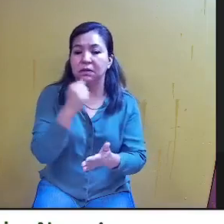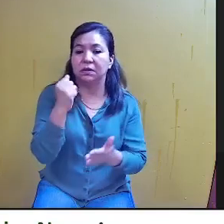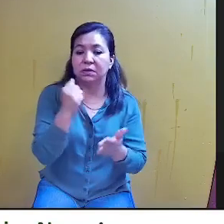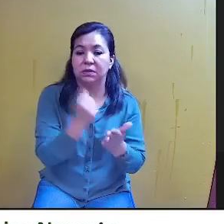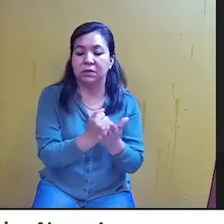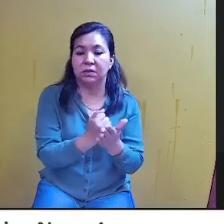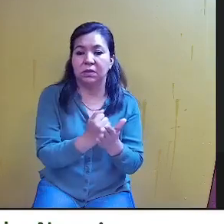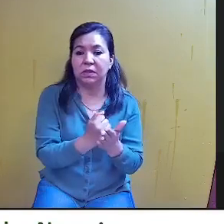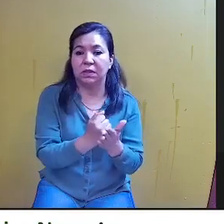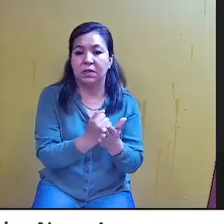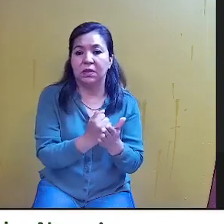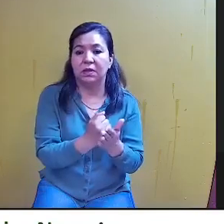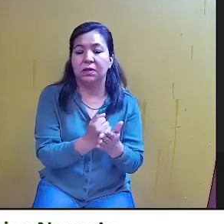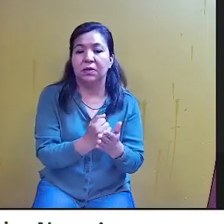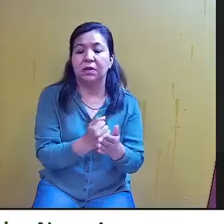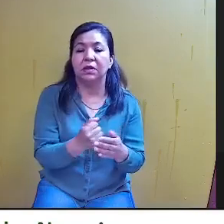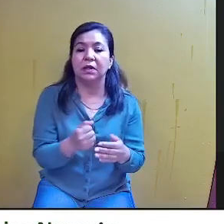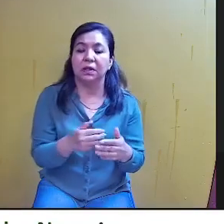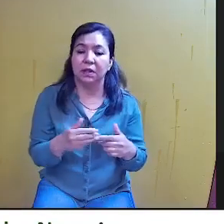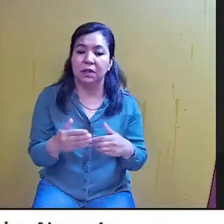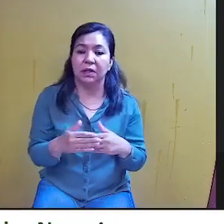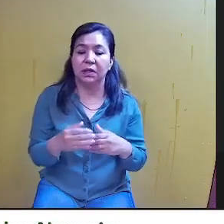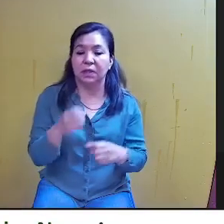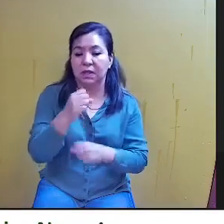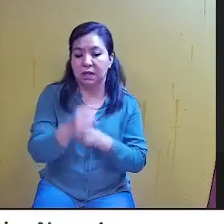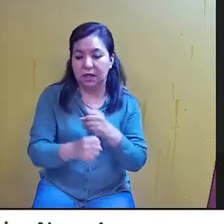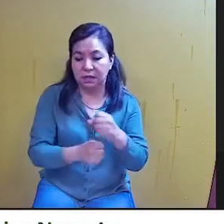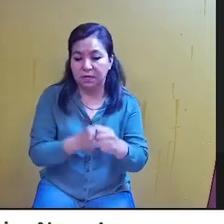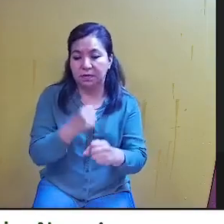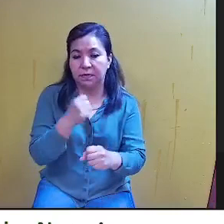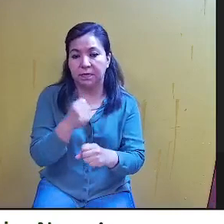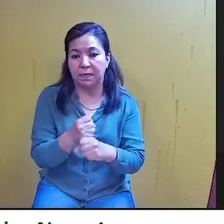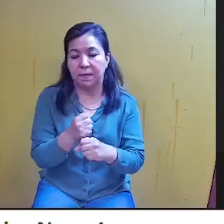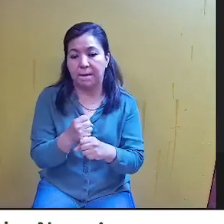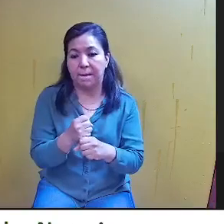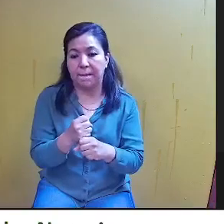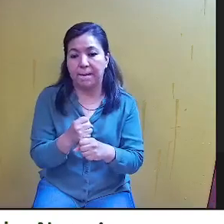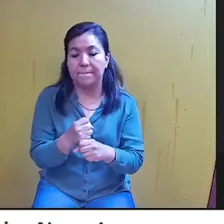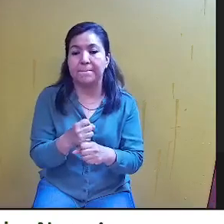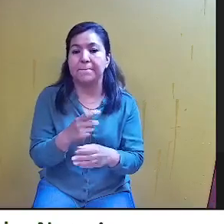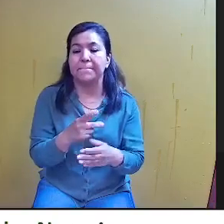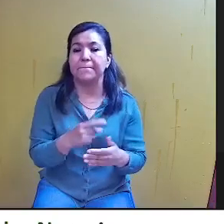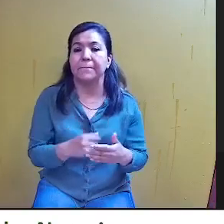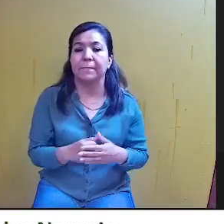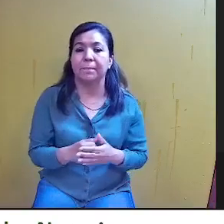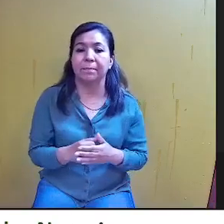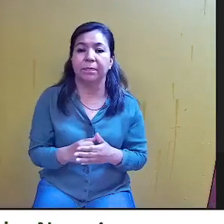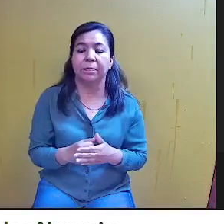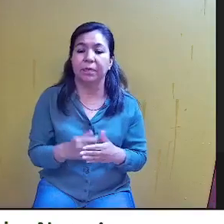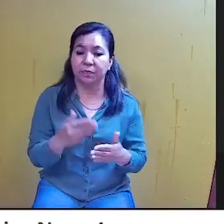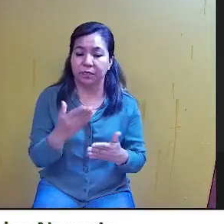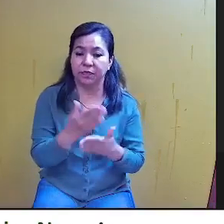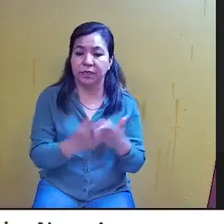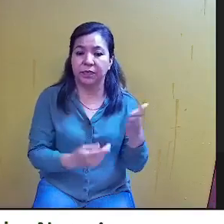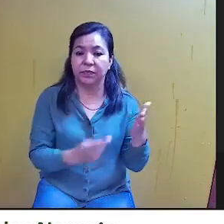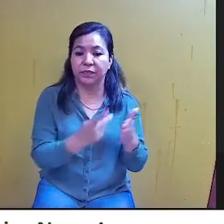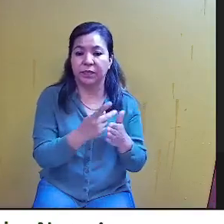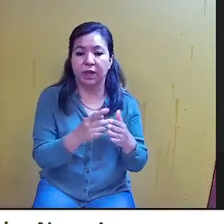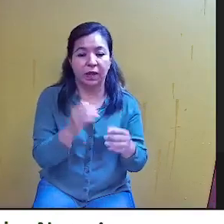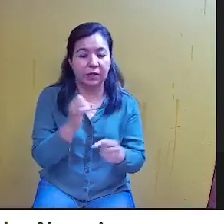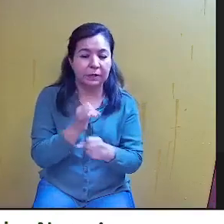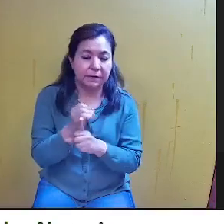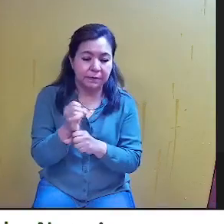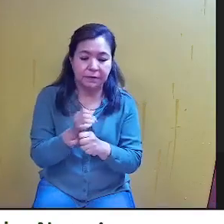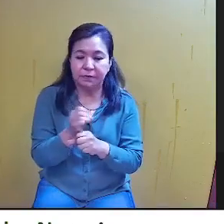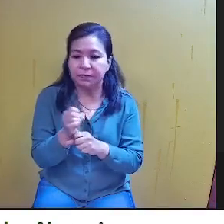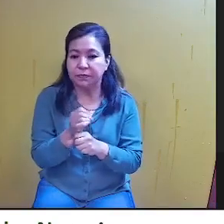del mismo mes del año en curso ante la presencia judicial de la ponencia respectiva. Hecho lo anterior, de un análisis integral del